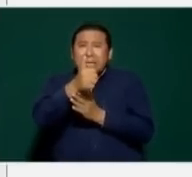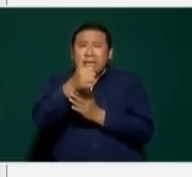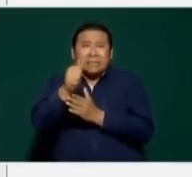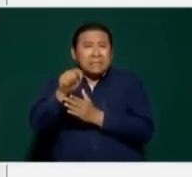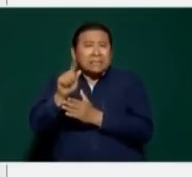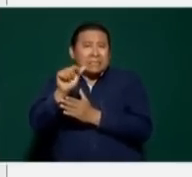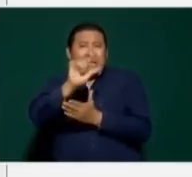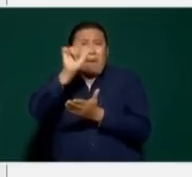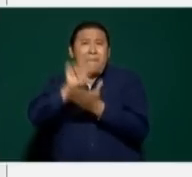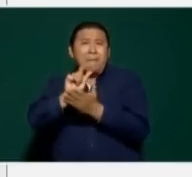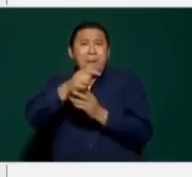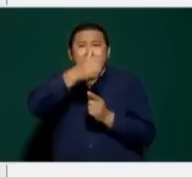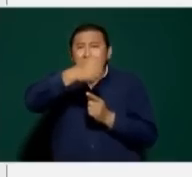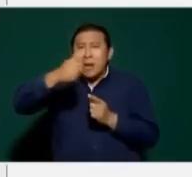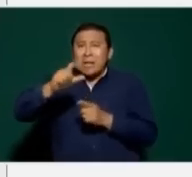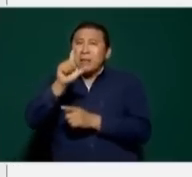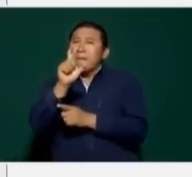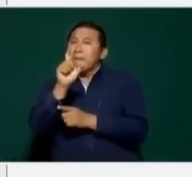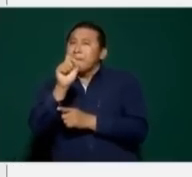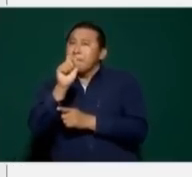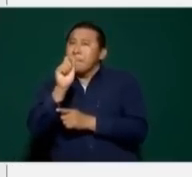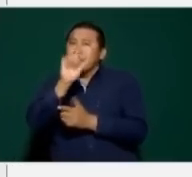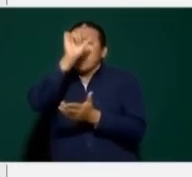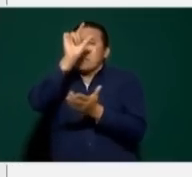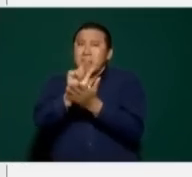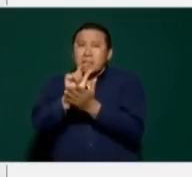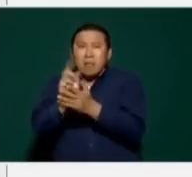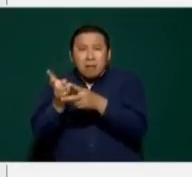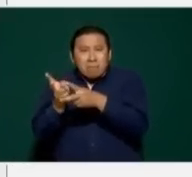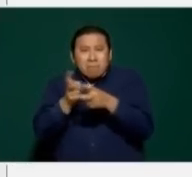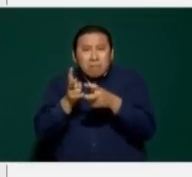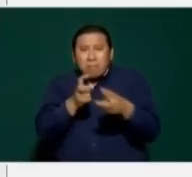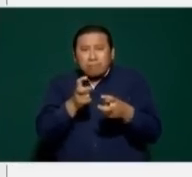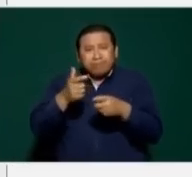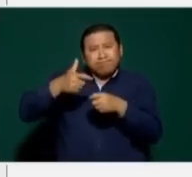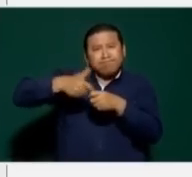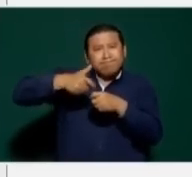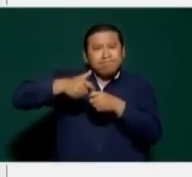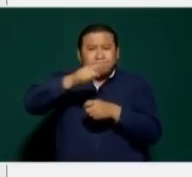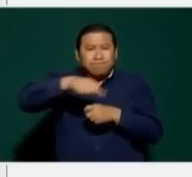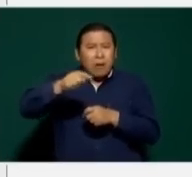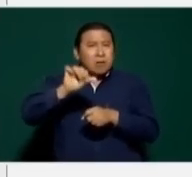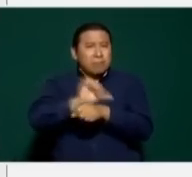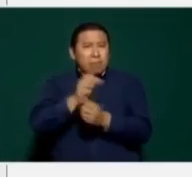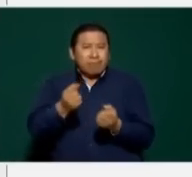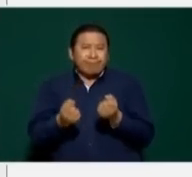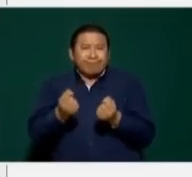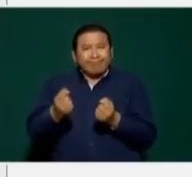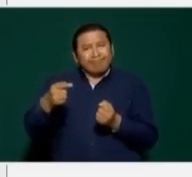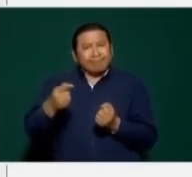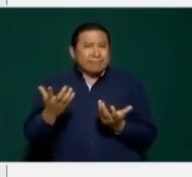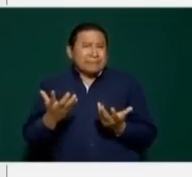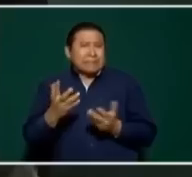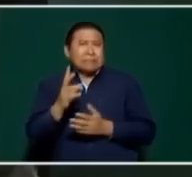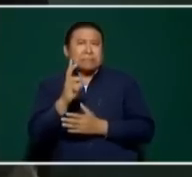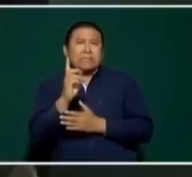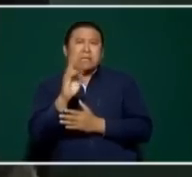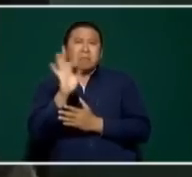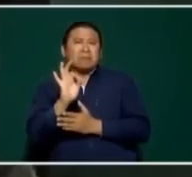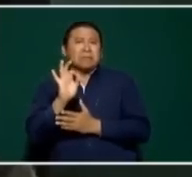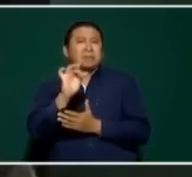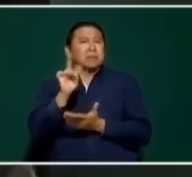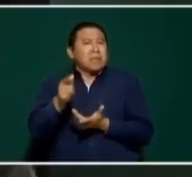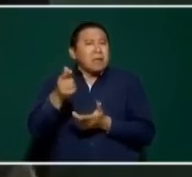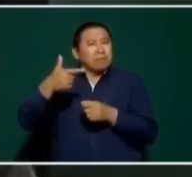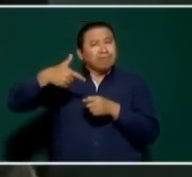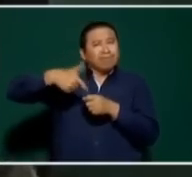670 mililitros por cada 20 litros. Estaba robando a los consumidores más del